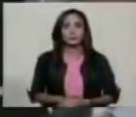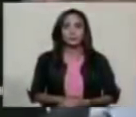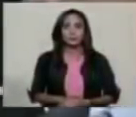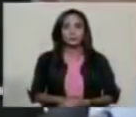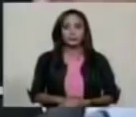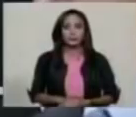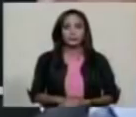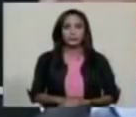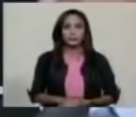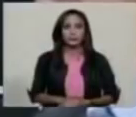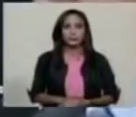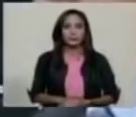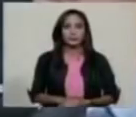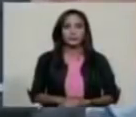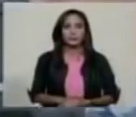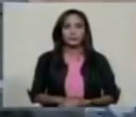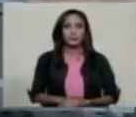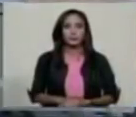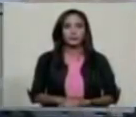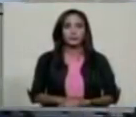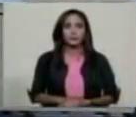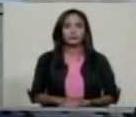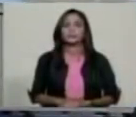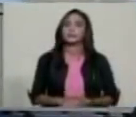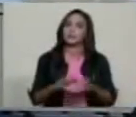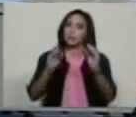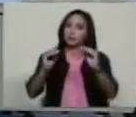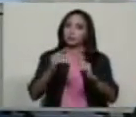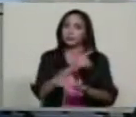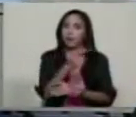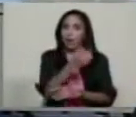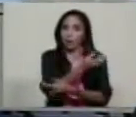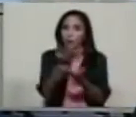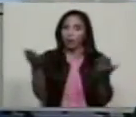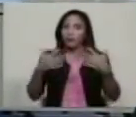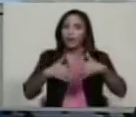Yo les digo, señores empresarios, empresarias,